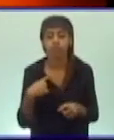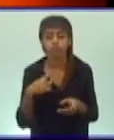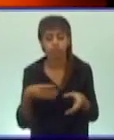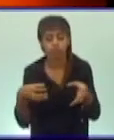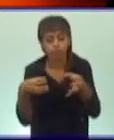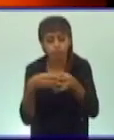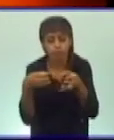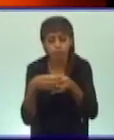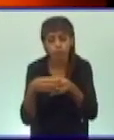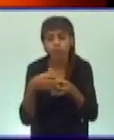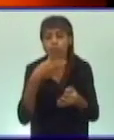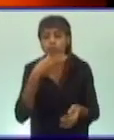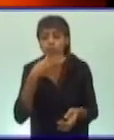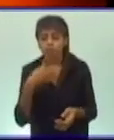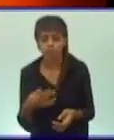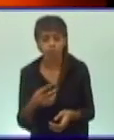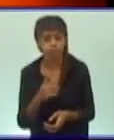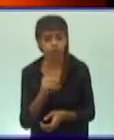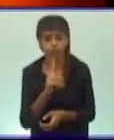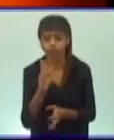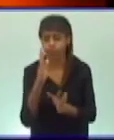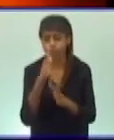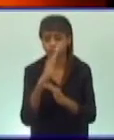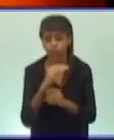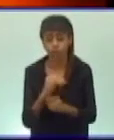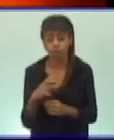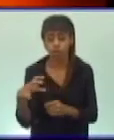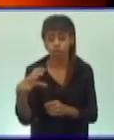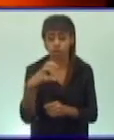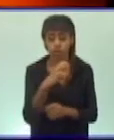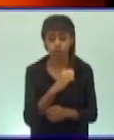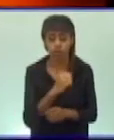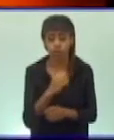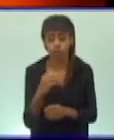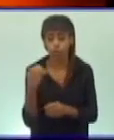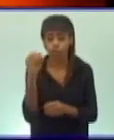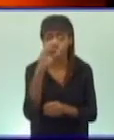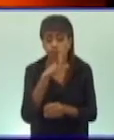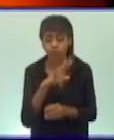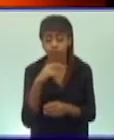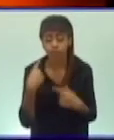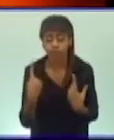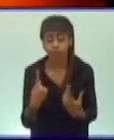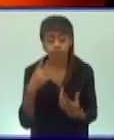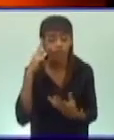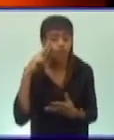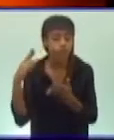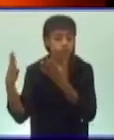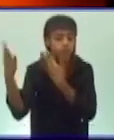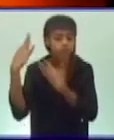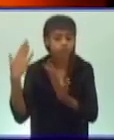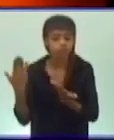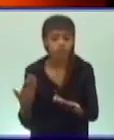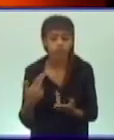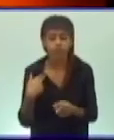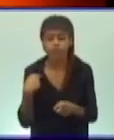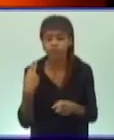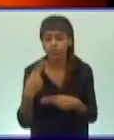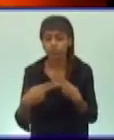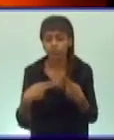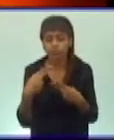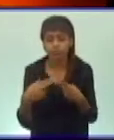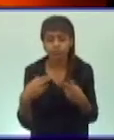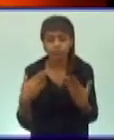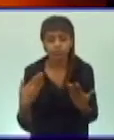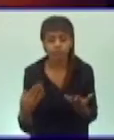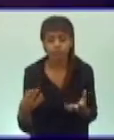desde el punto de vista político a todas las organizaciones que existían. Recordemos entonces cómo se lleva a cabo el